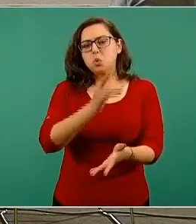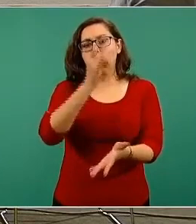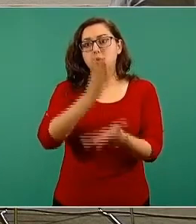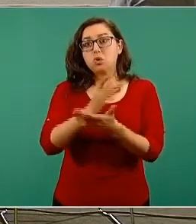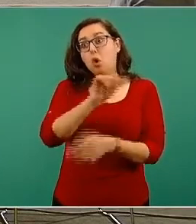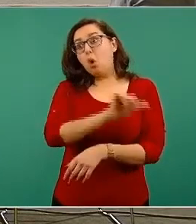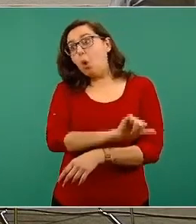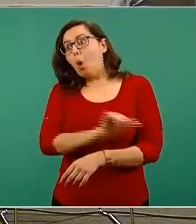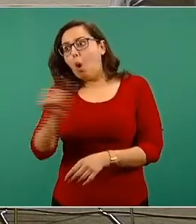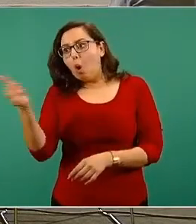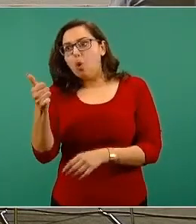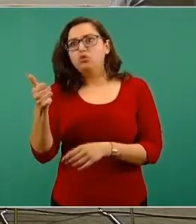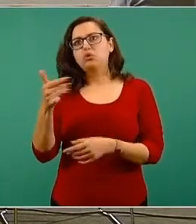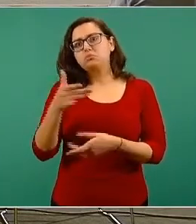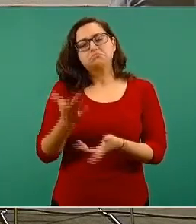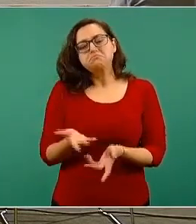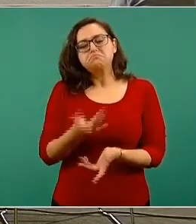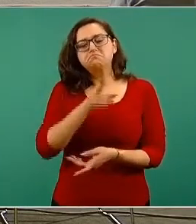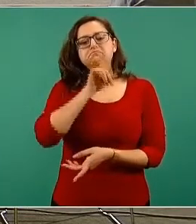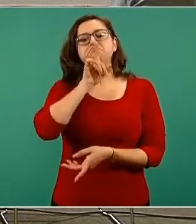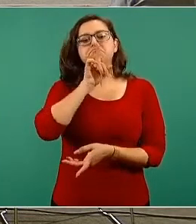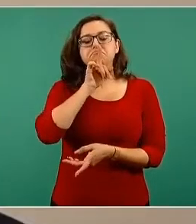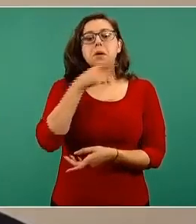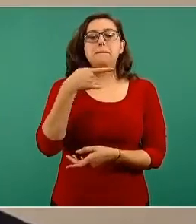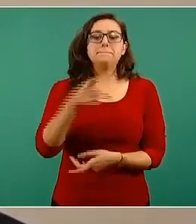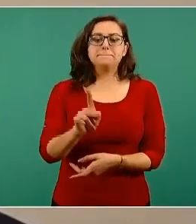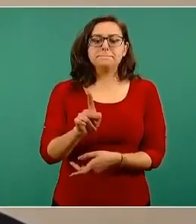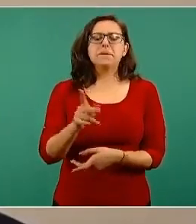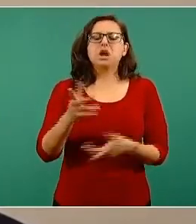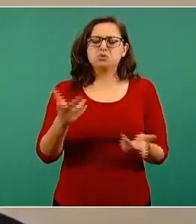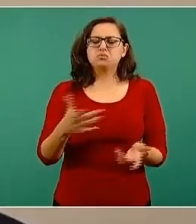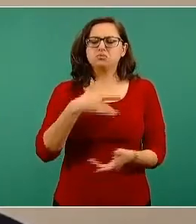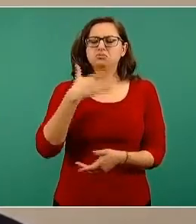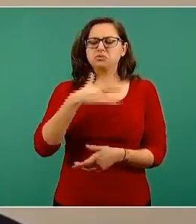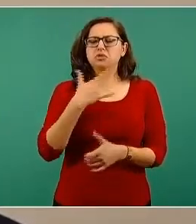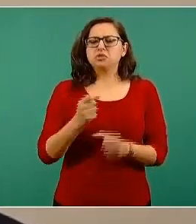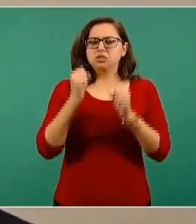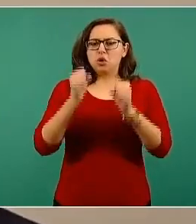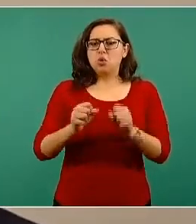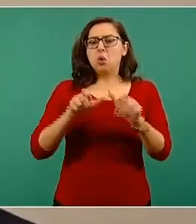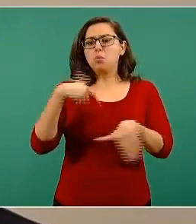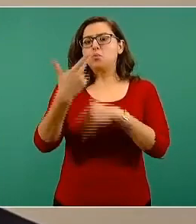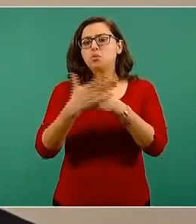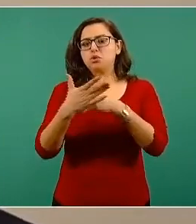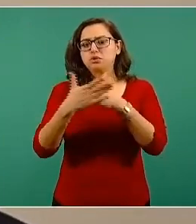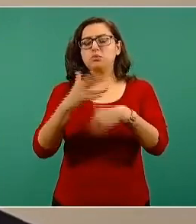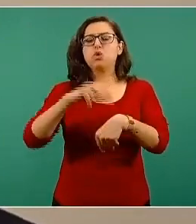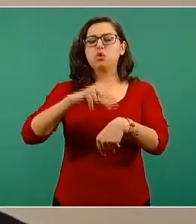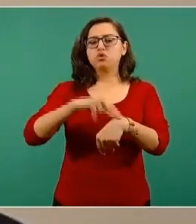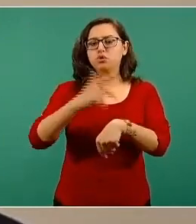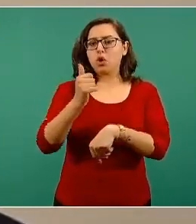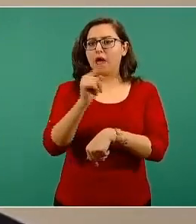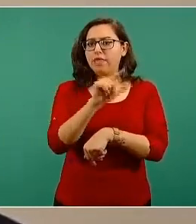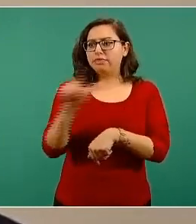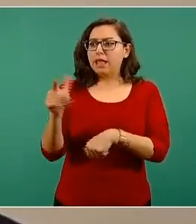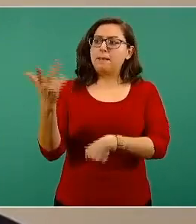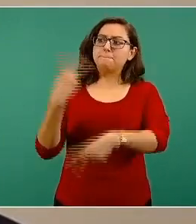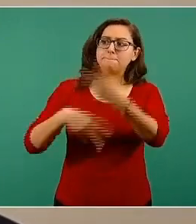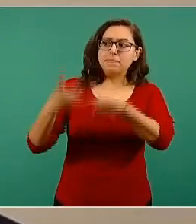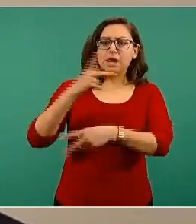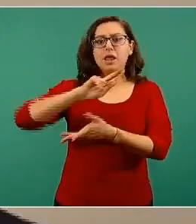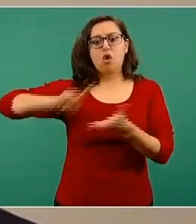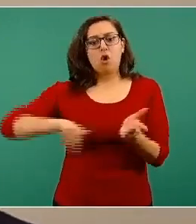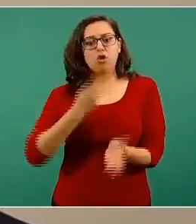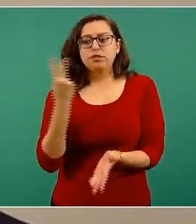haya recibido algún otro. De todas maneras, recordemos que cuando el doctor López-Gatell esté nuevamente con nosotros, pues de seguro él de manera más